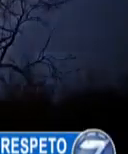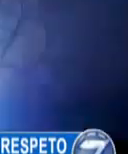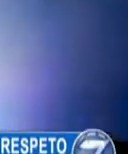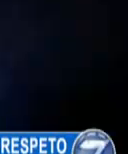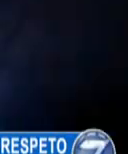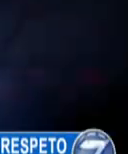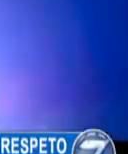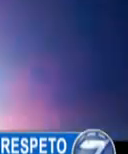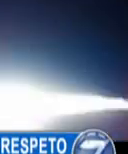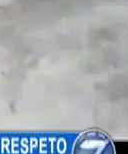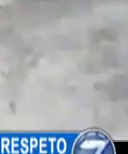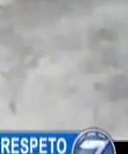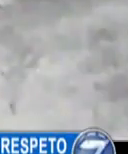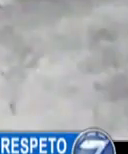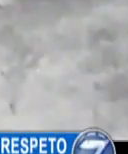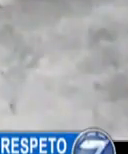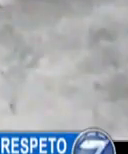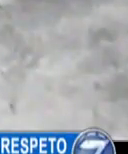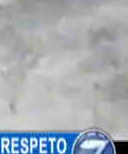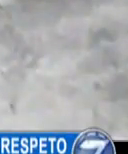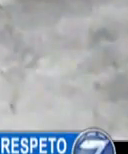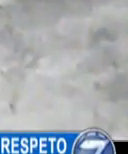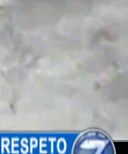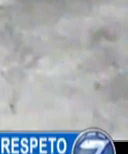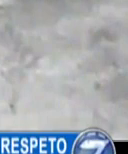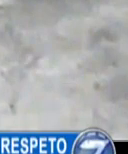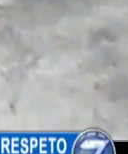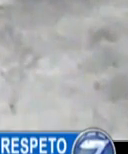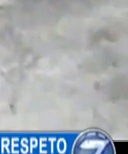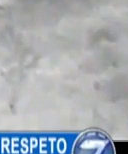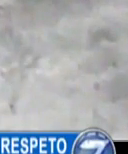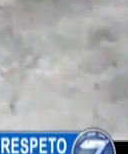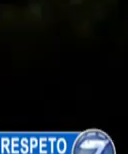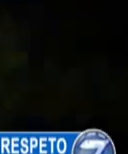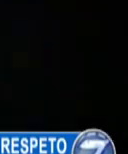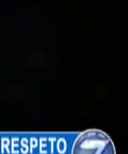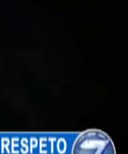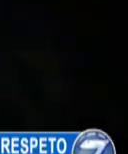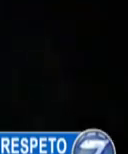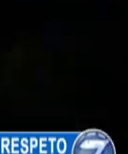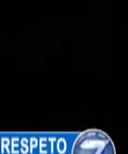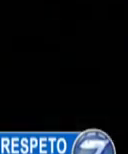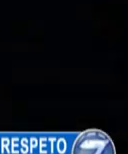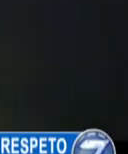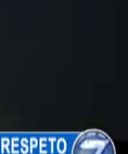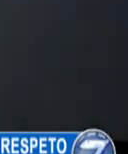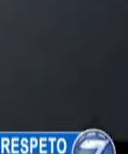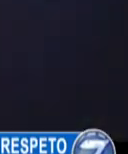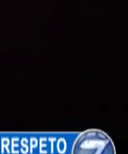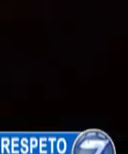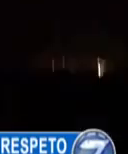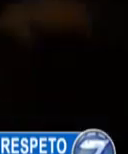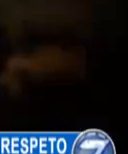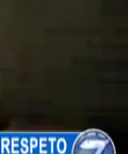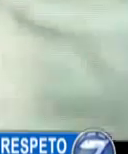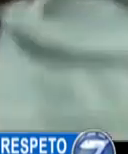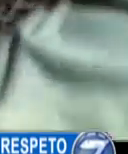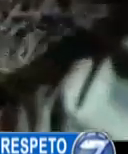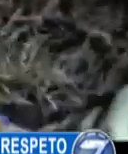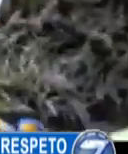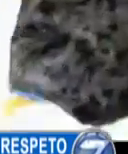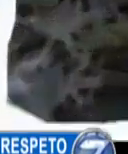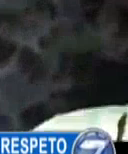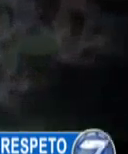importancia de abordar las causas multidimensionales de la migración de manera conjunta e integral en toda la